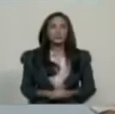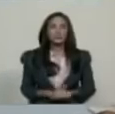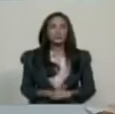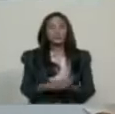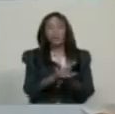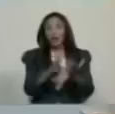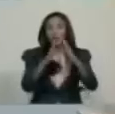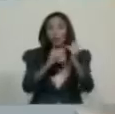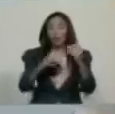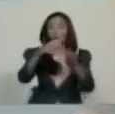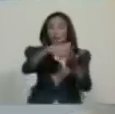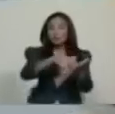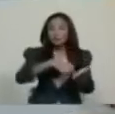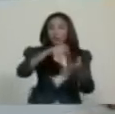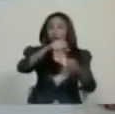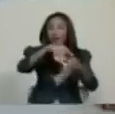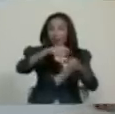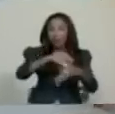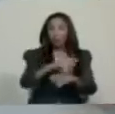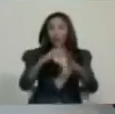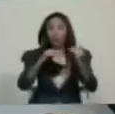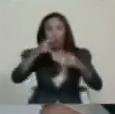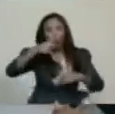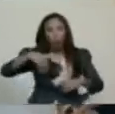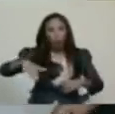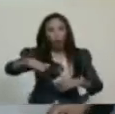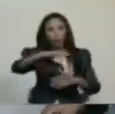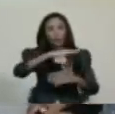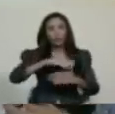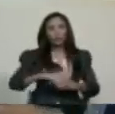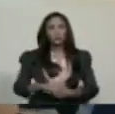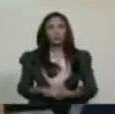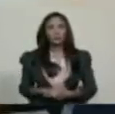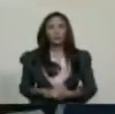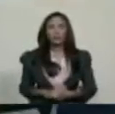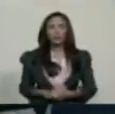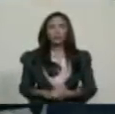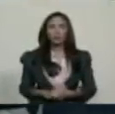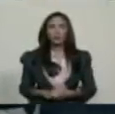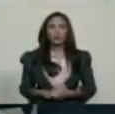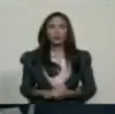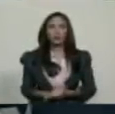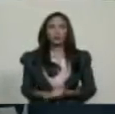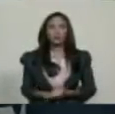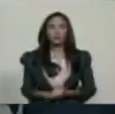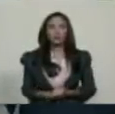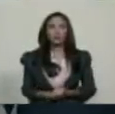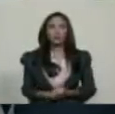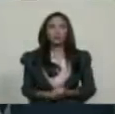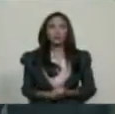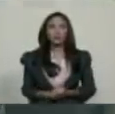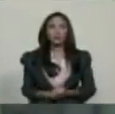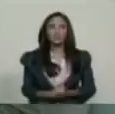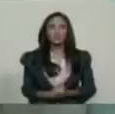de la agricultura urbana. La agricultura urbana es una creación venezolana